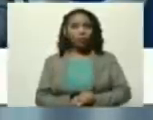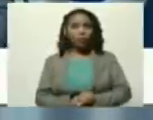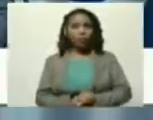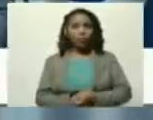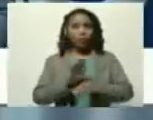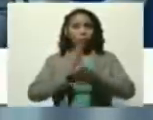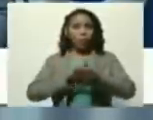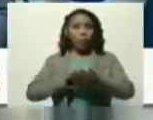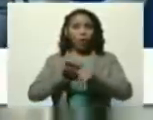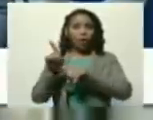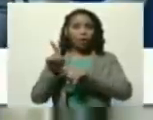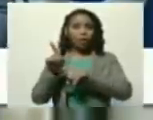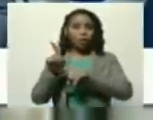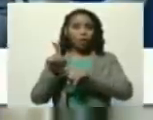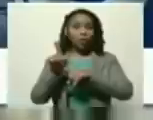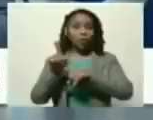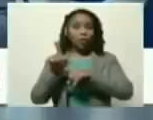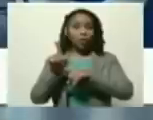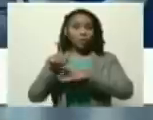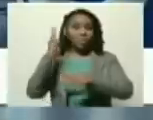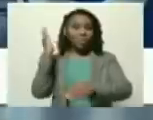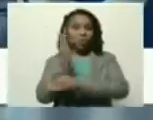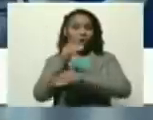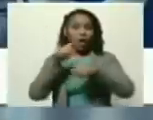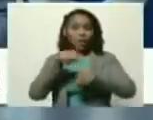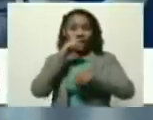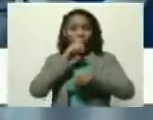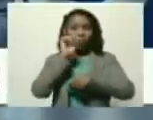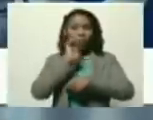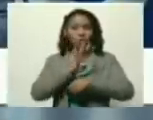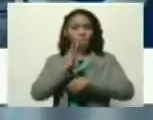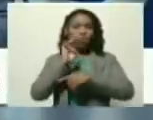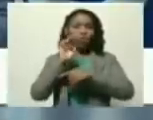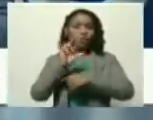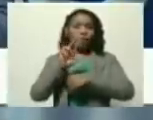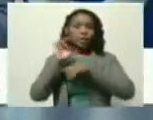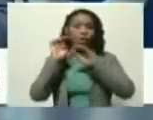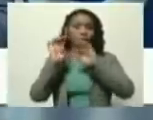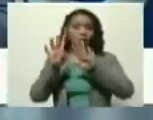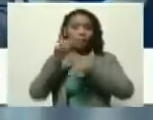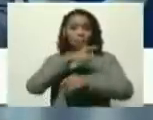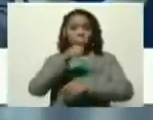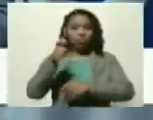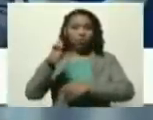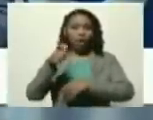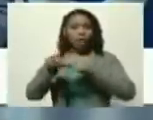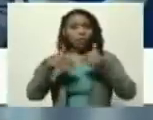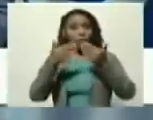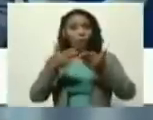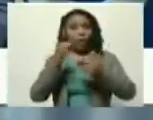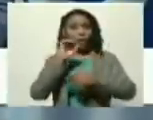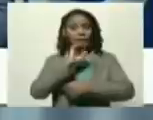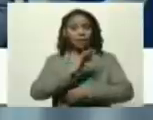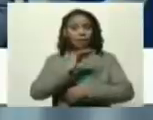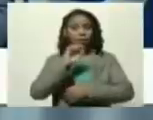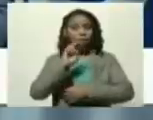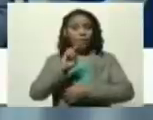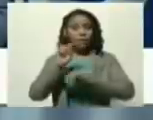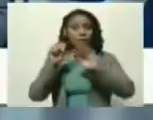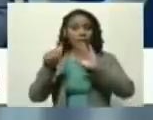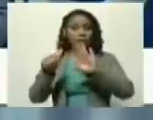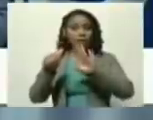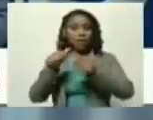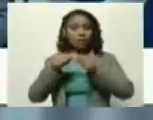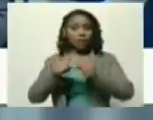Por estos delitos han sido aprehendidos este año 439 implicados, de los cuales 326 han